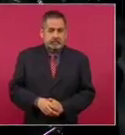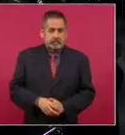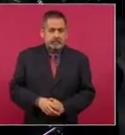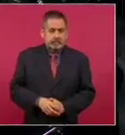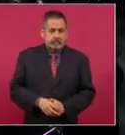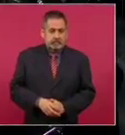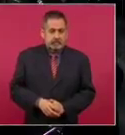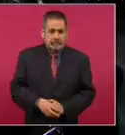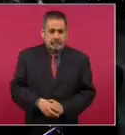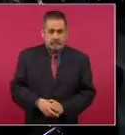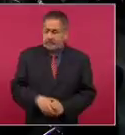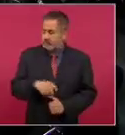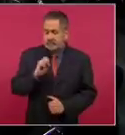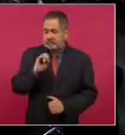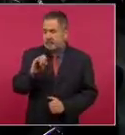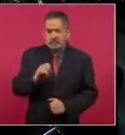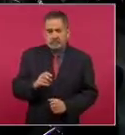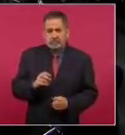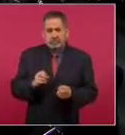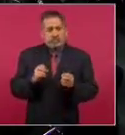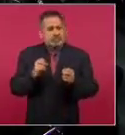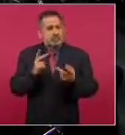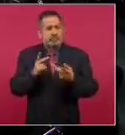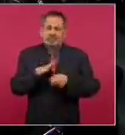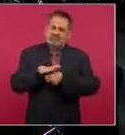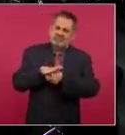Sí, muchas presiones,